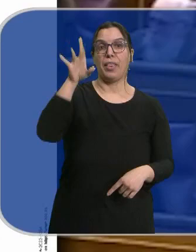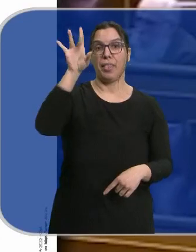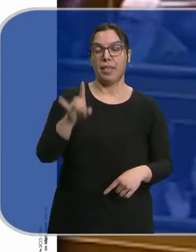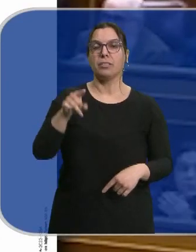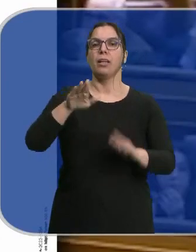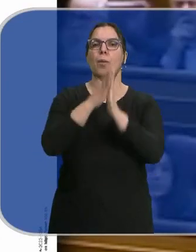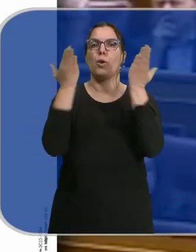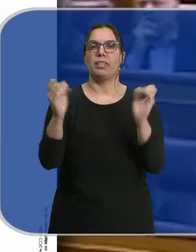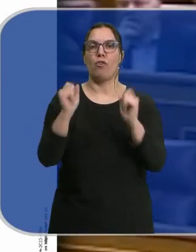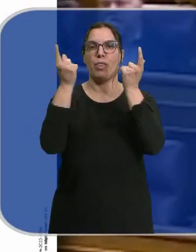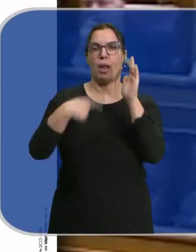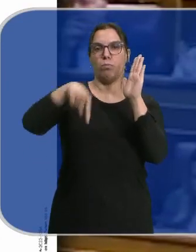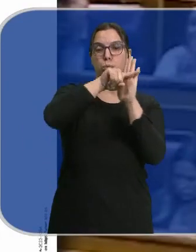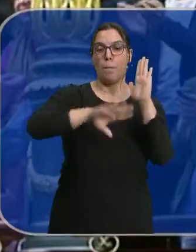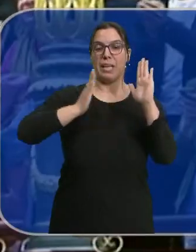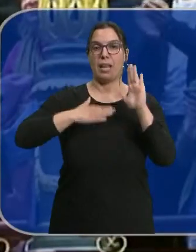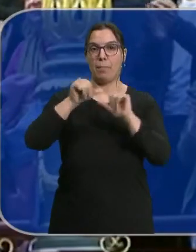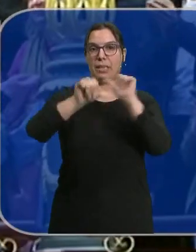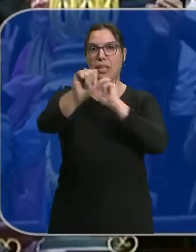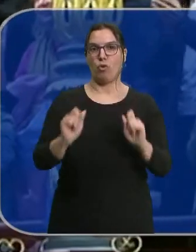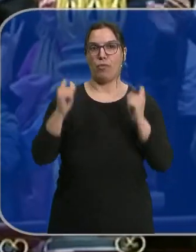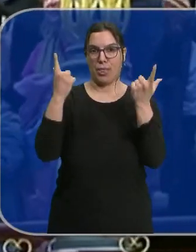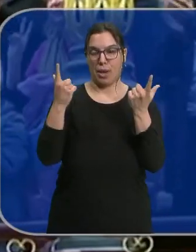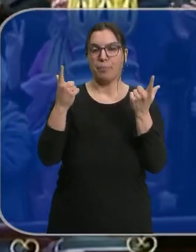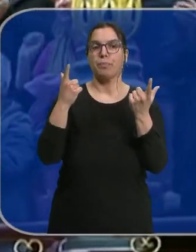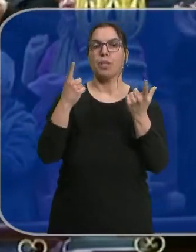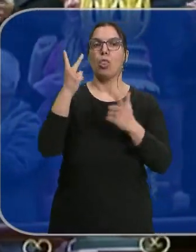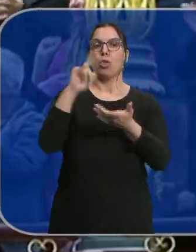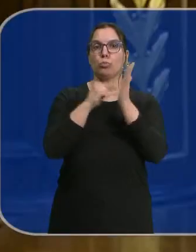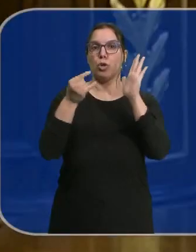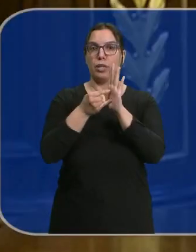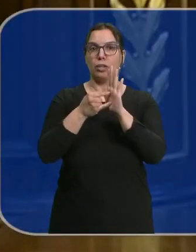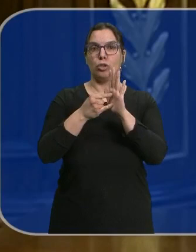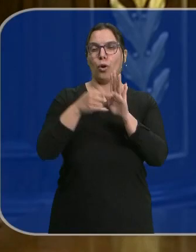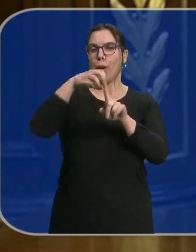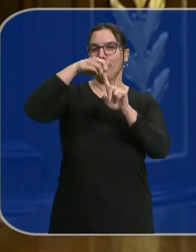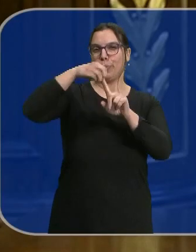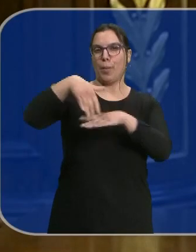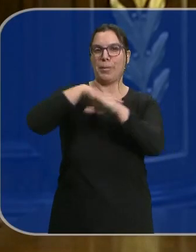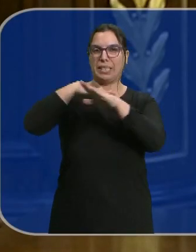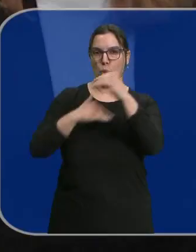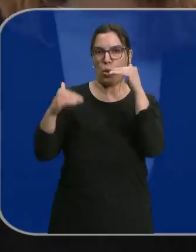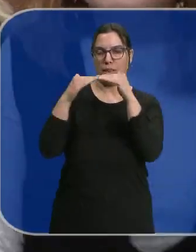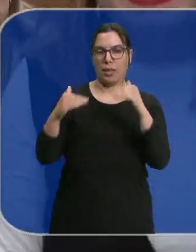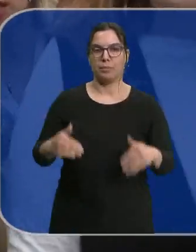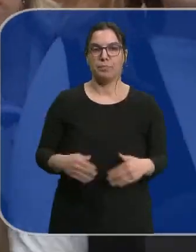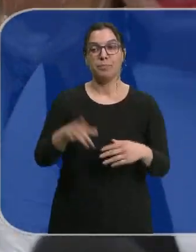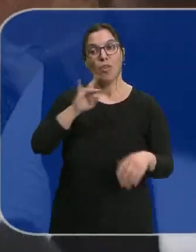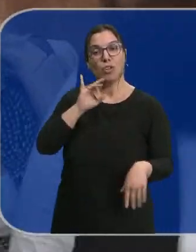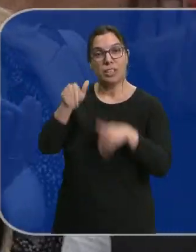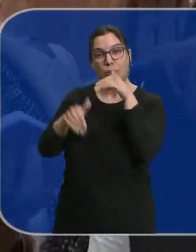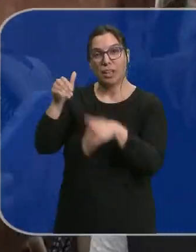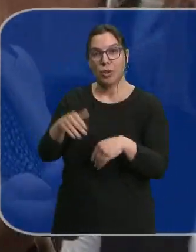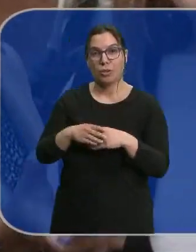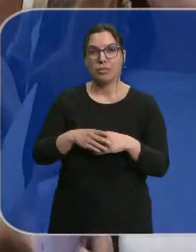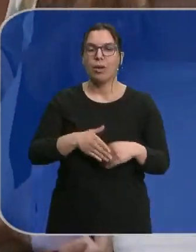el BOE y entrarán en vigor mañana. Son dos de los proyectos legislativos estrella del Ministerio de Igualdad. ¿Contenta con la